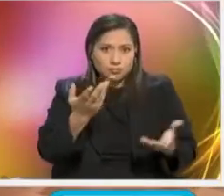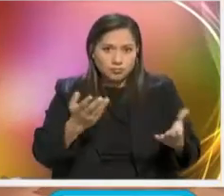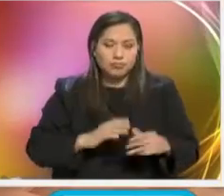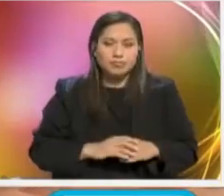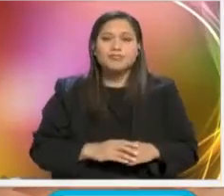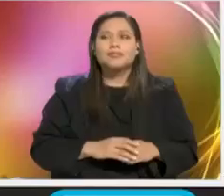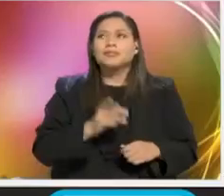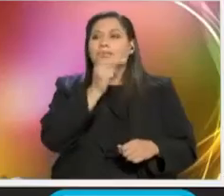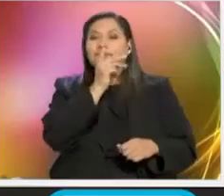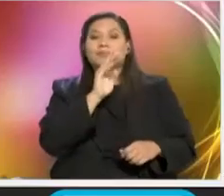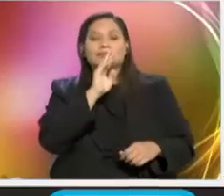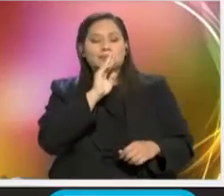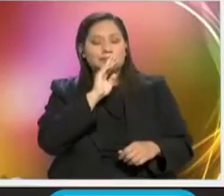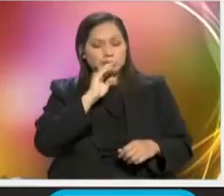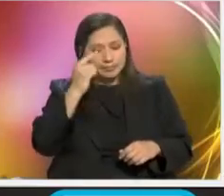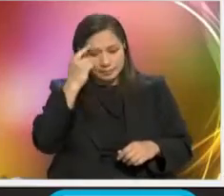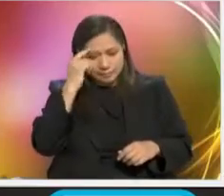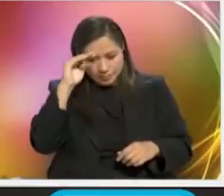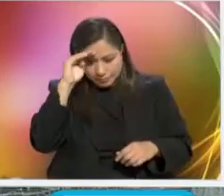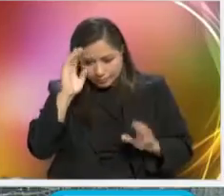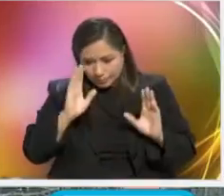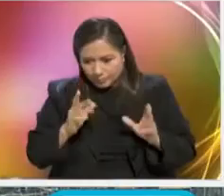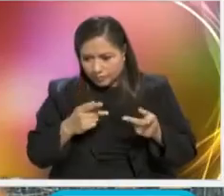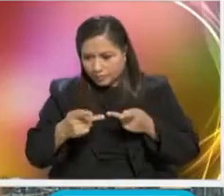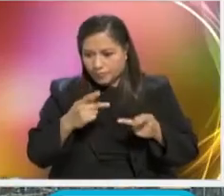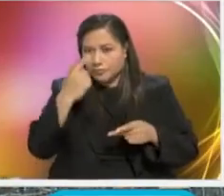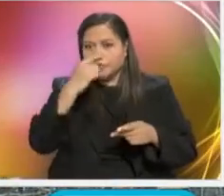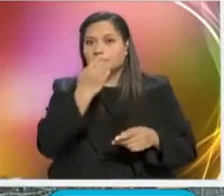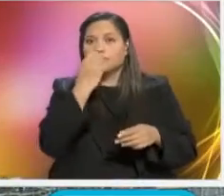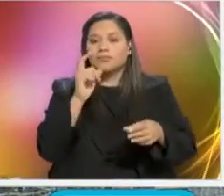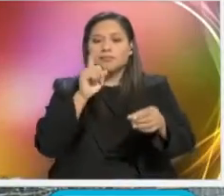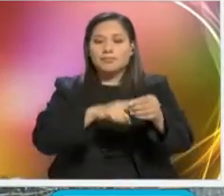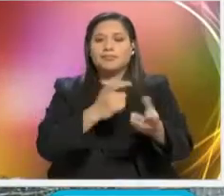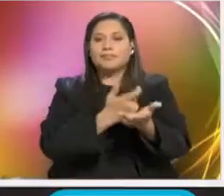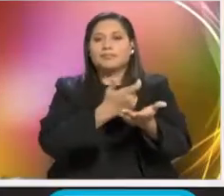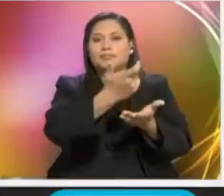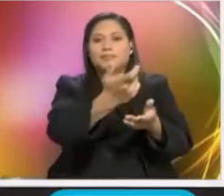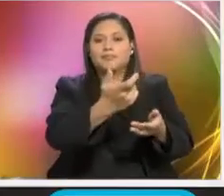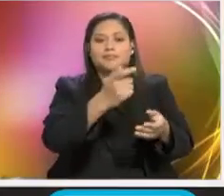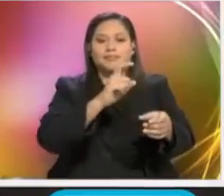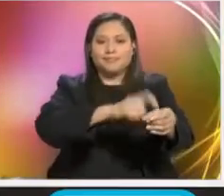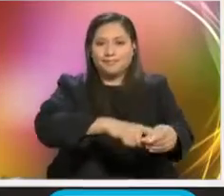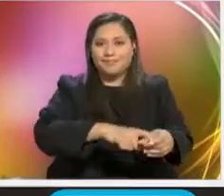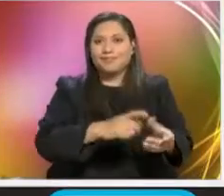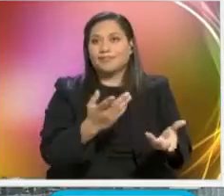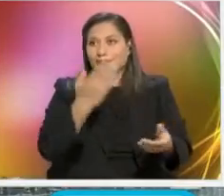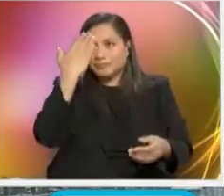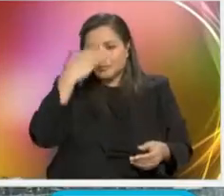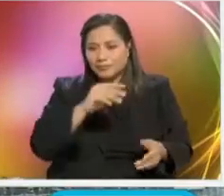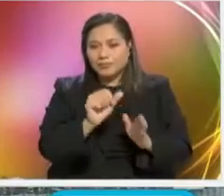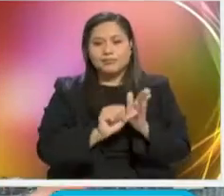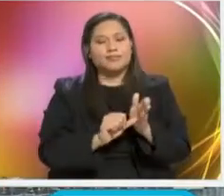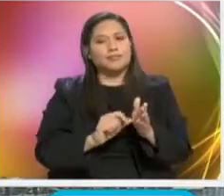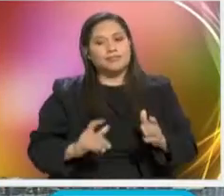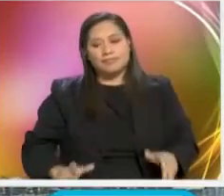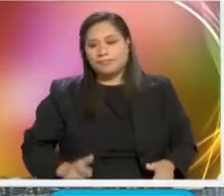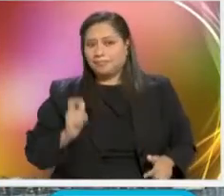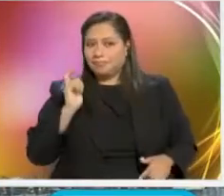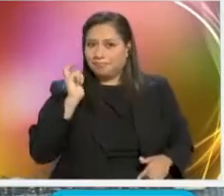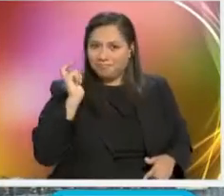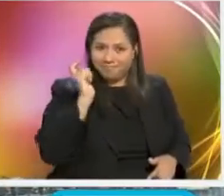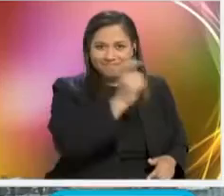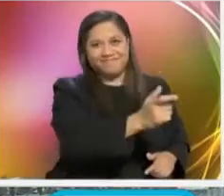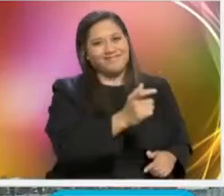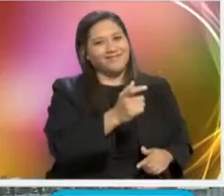también, ¿no? Que muchos padres de familia ya se preparan actualmente para las inscripciones en febrero, ¿no? Que Claro. ya están conscientes que ese mes Desembolso. van a desembolsar cierta